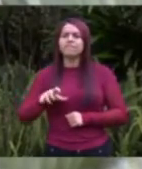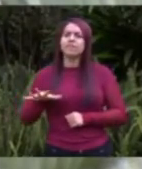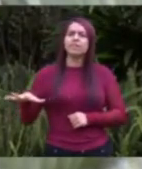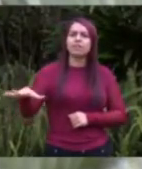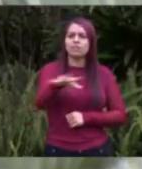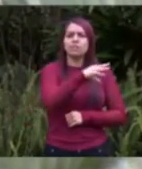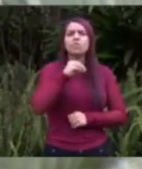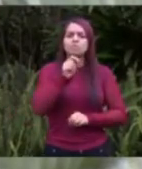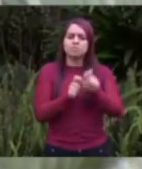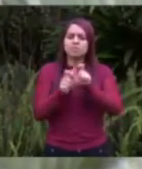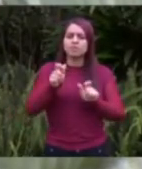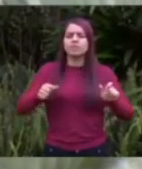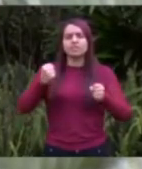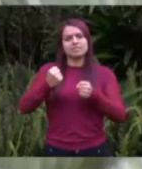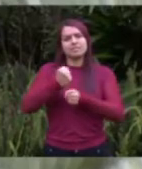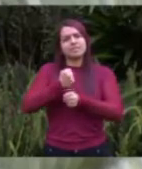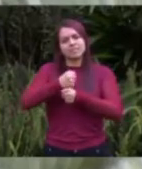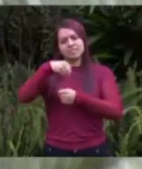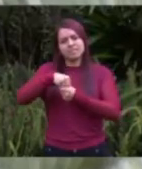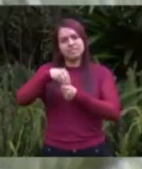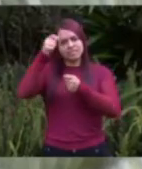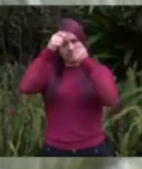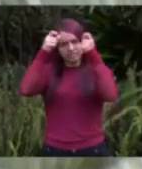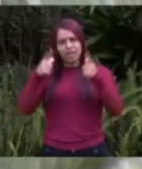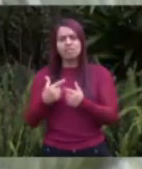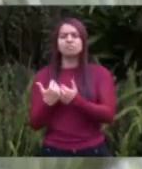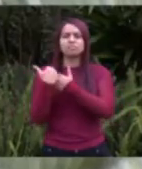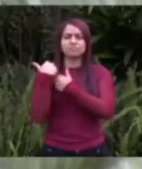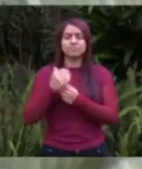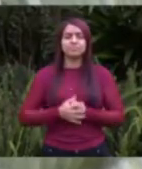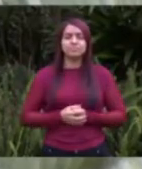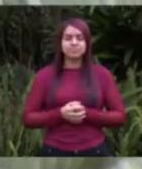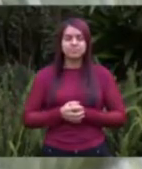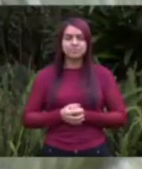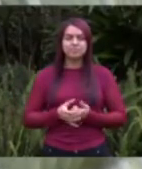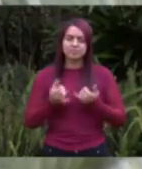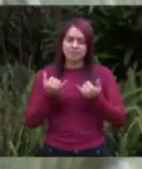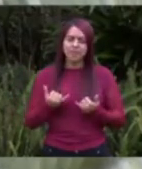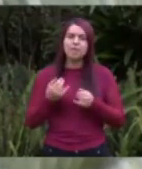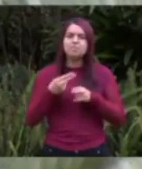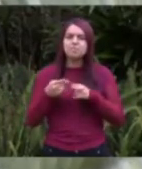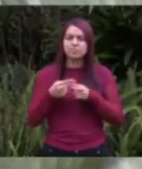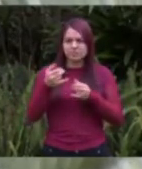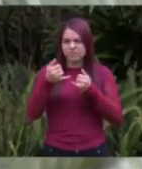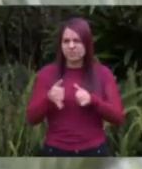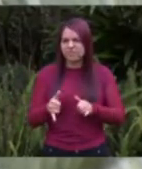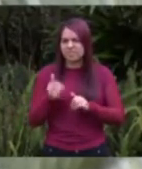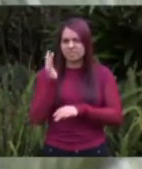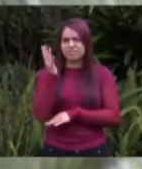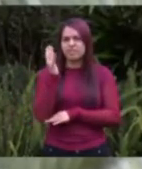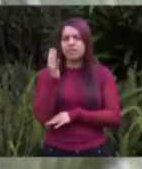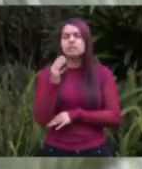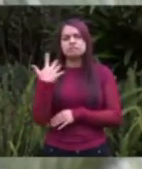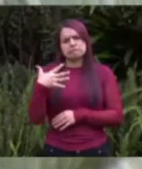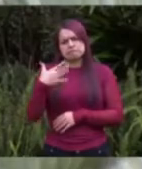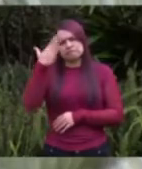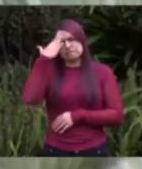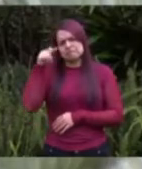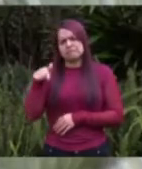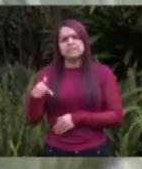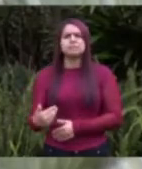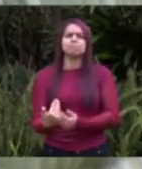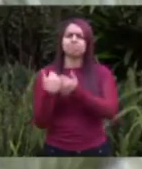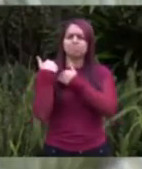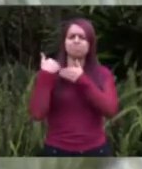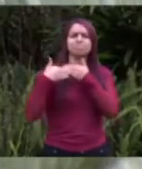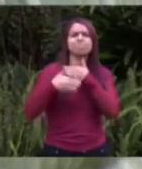públicos. Quiero también ir terminando con los grandes desafíos que le vienen a la JEP derivado del